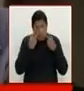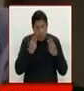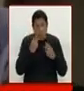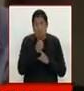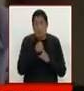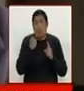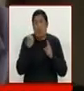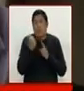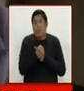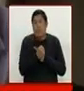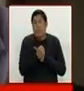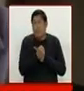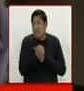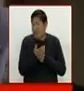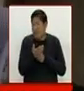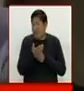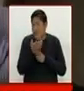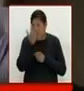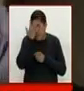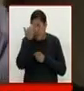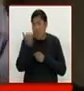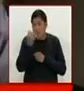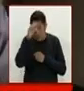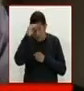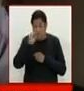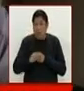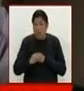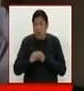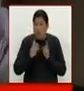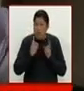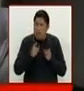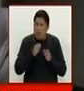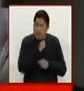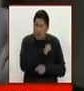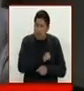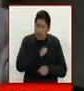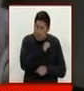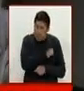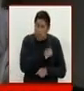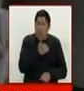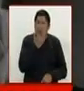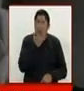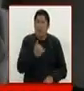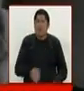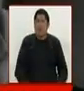situación también de por qué este muchacho está actuando de esa manera, ¿no?